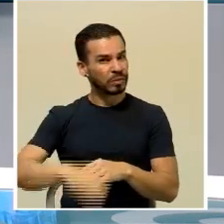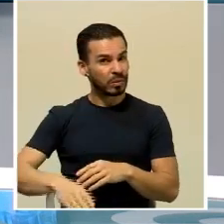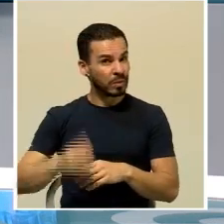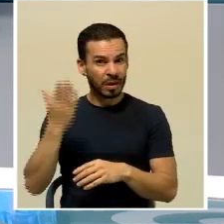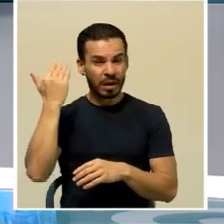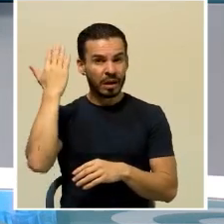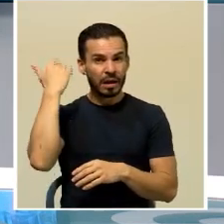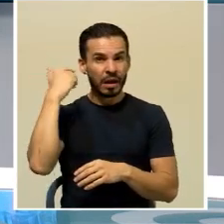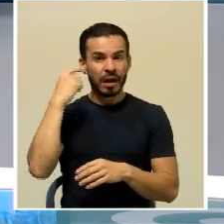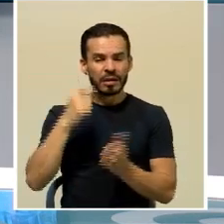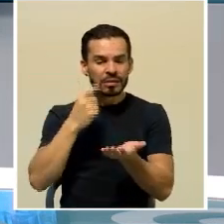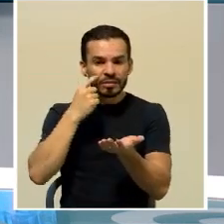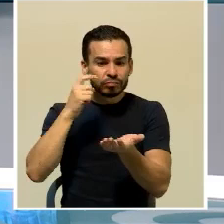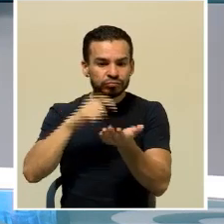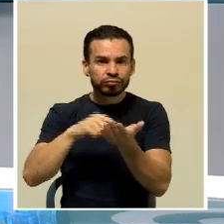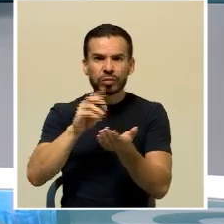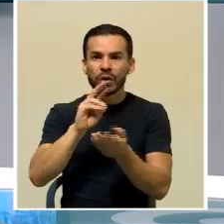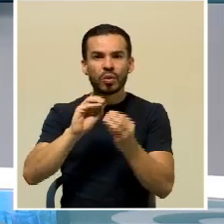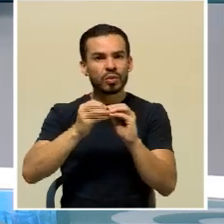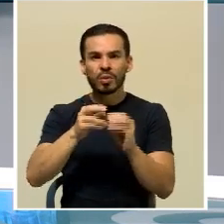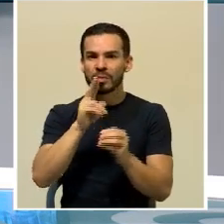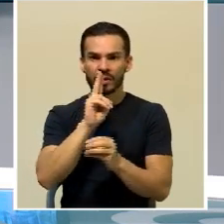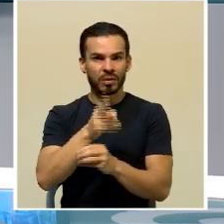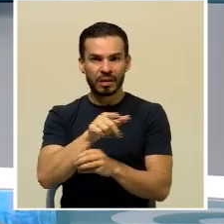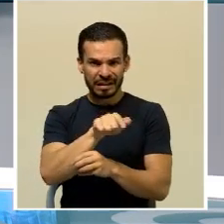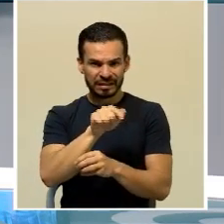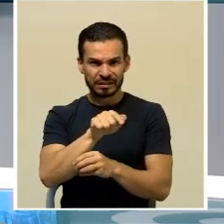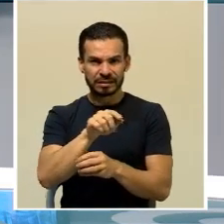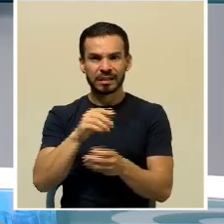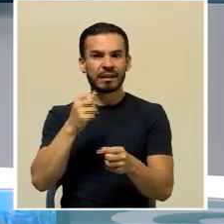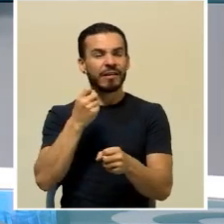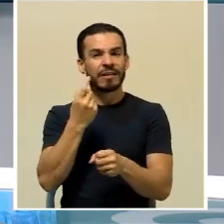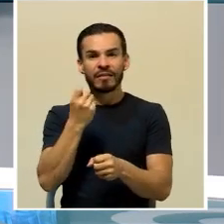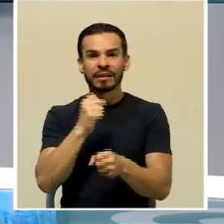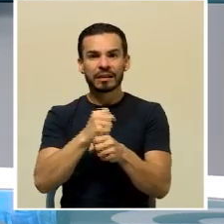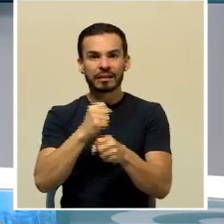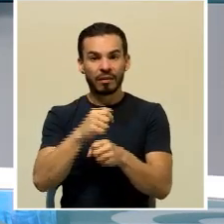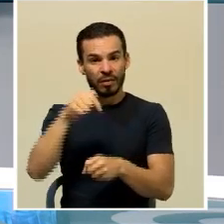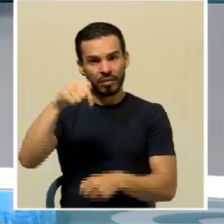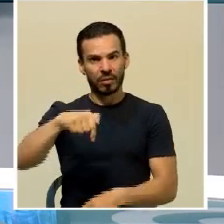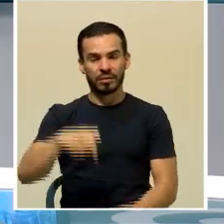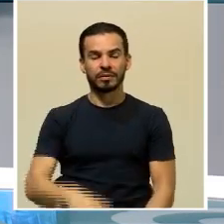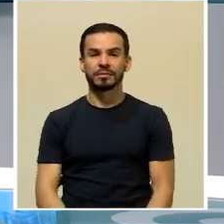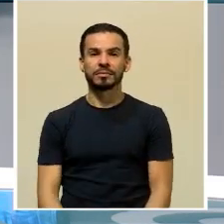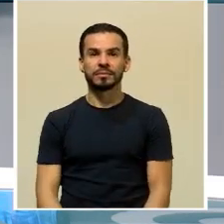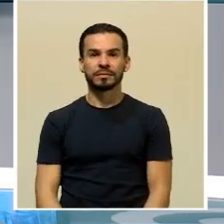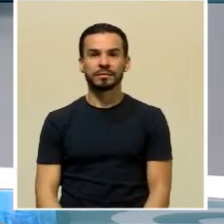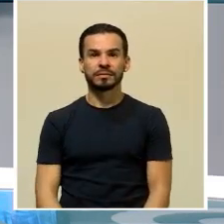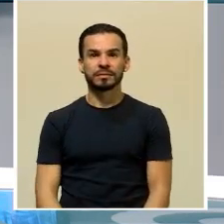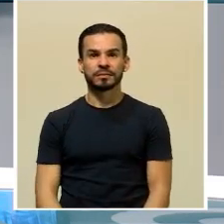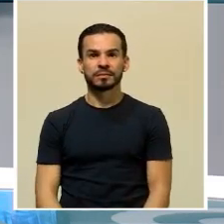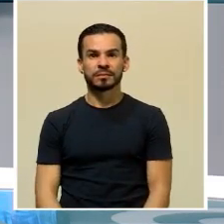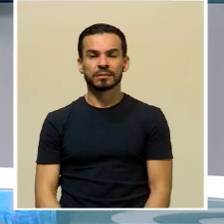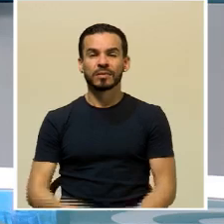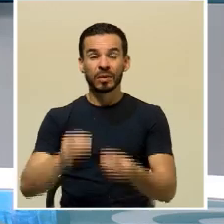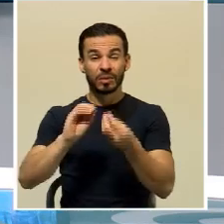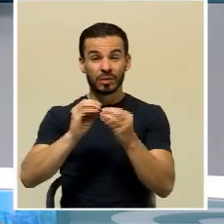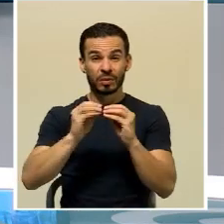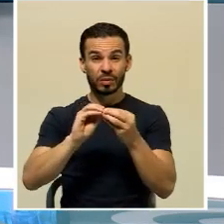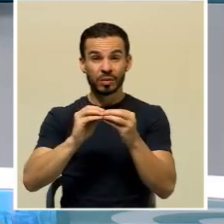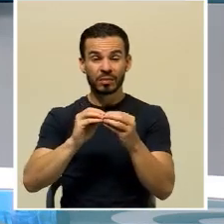se registra una cifra semejante de desempleo a la de hoy. Los